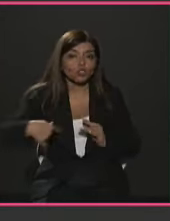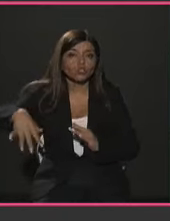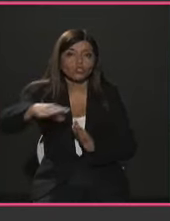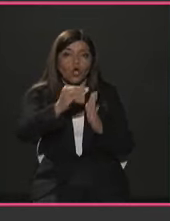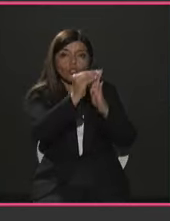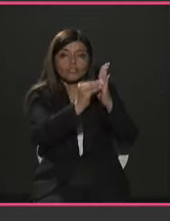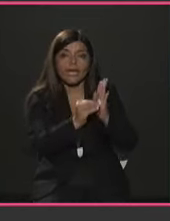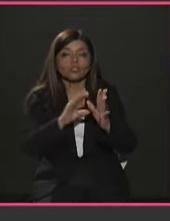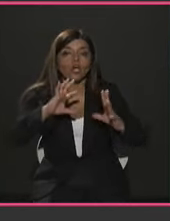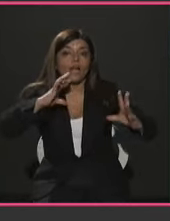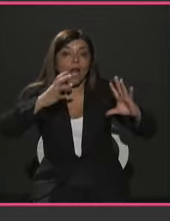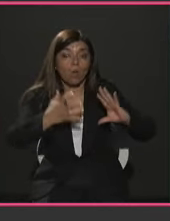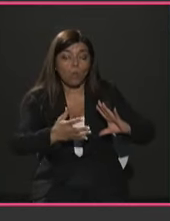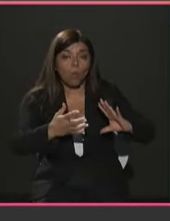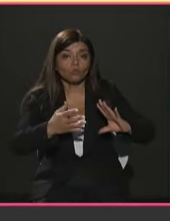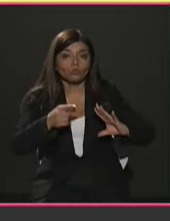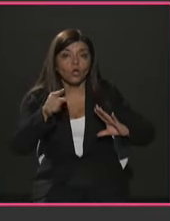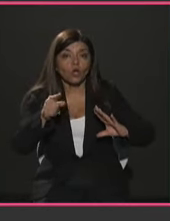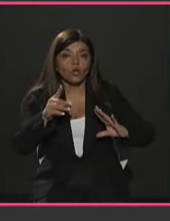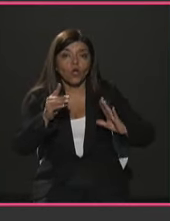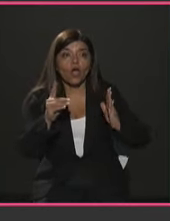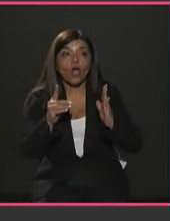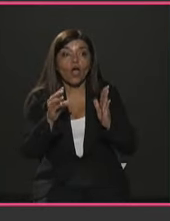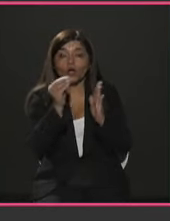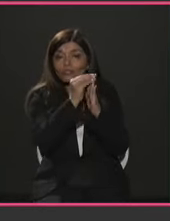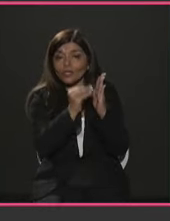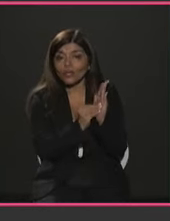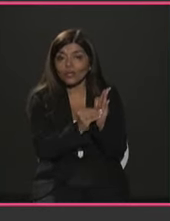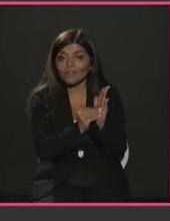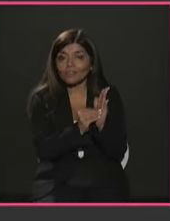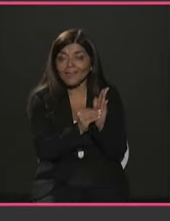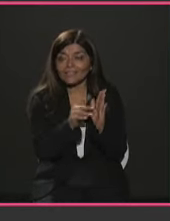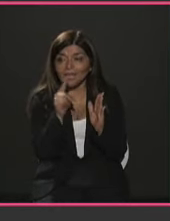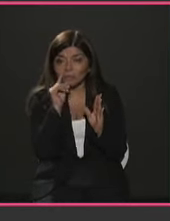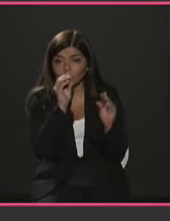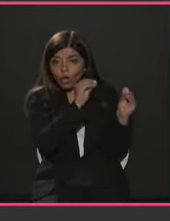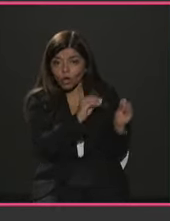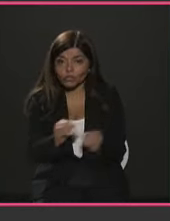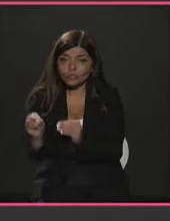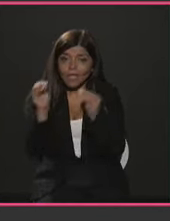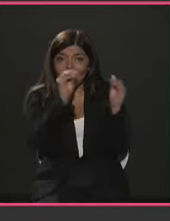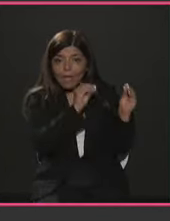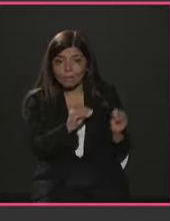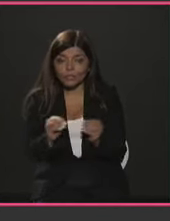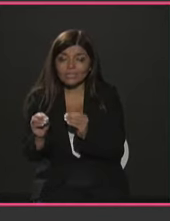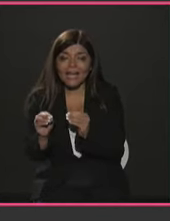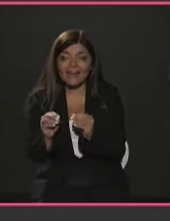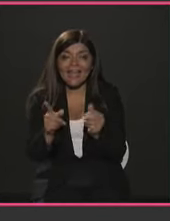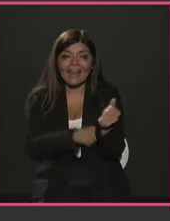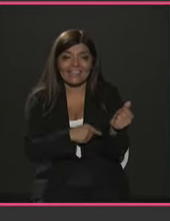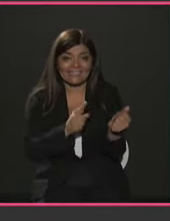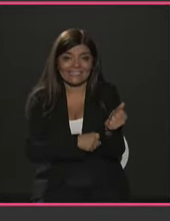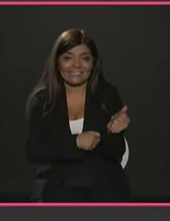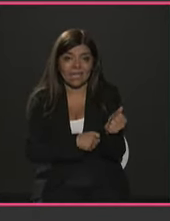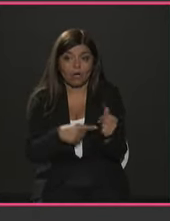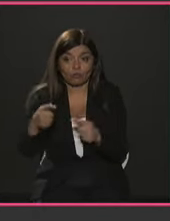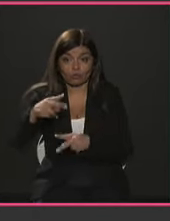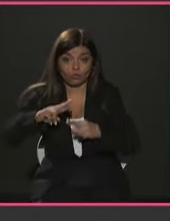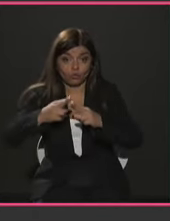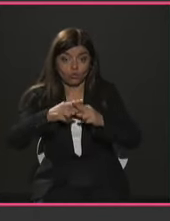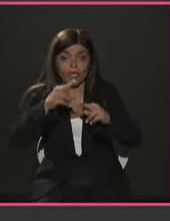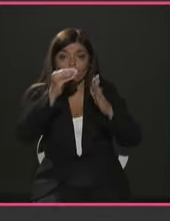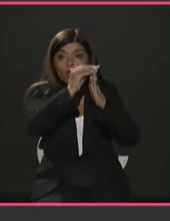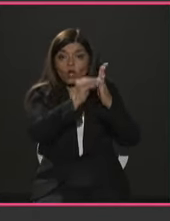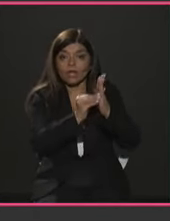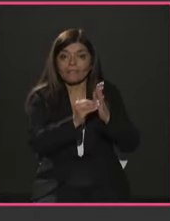en el mundo los datacenter son una manera indirecta de exportar electricidad en vez de mover los electrones construimos los datos Center en chile y movemos los